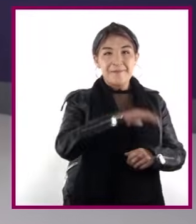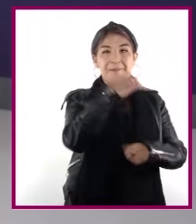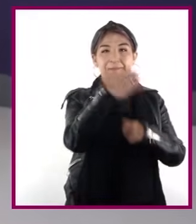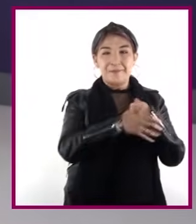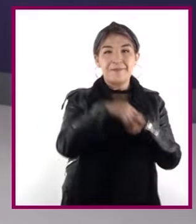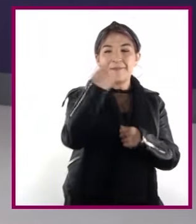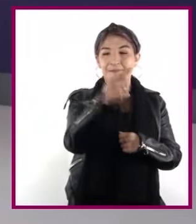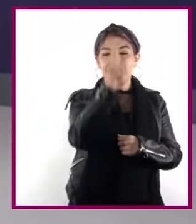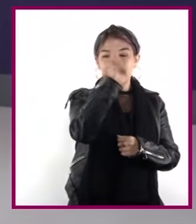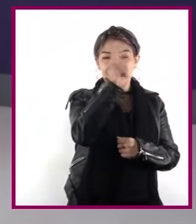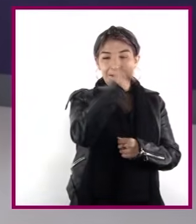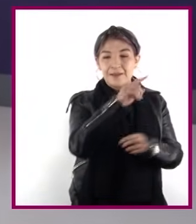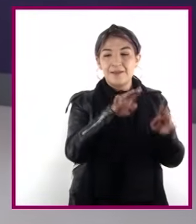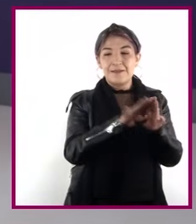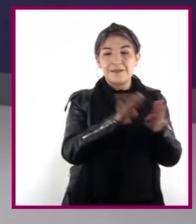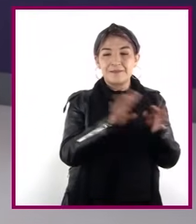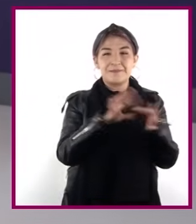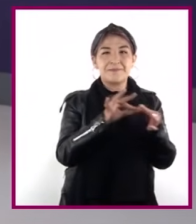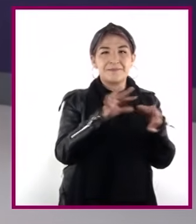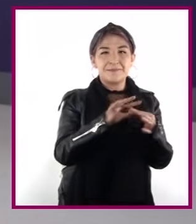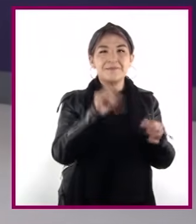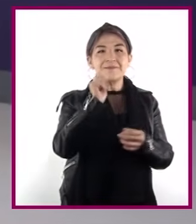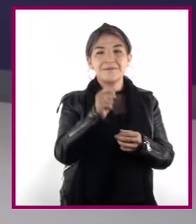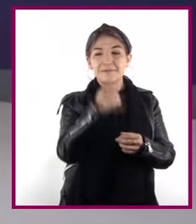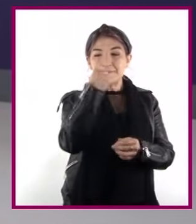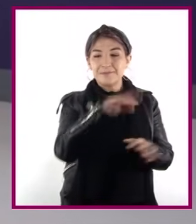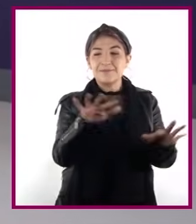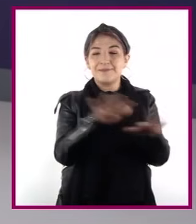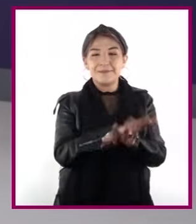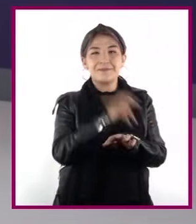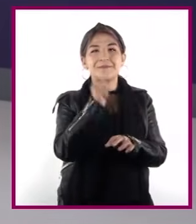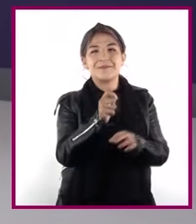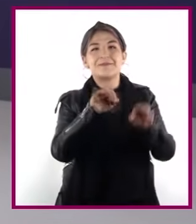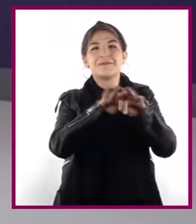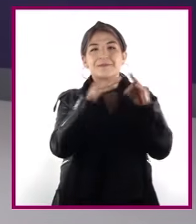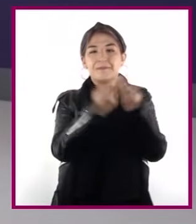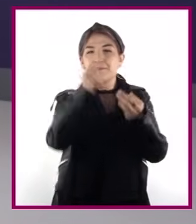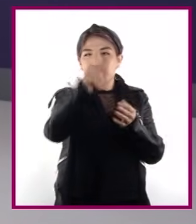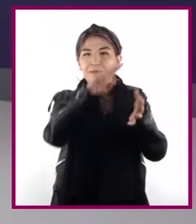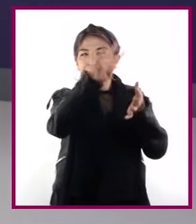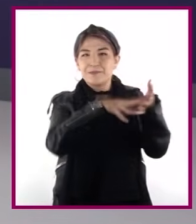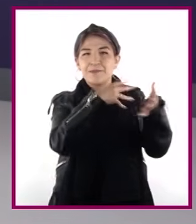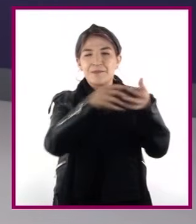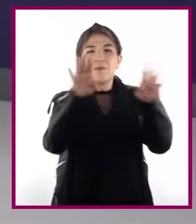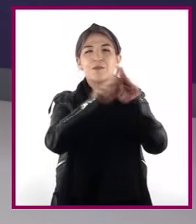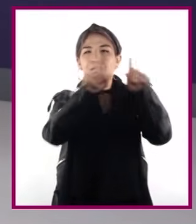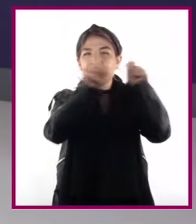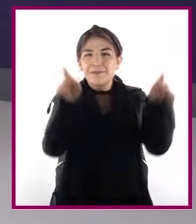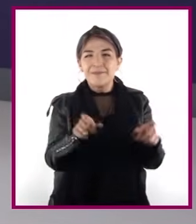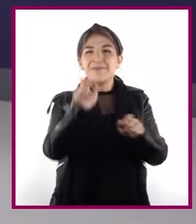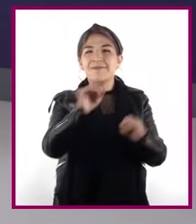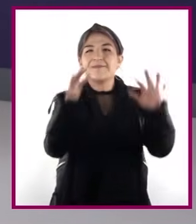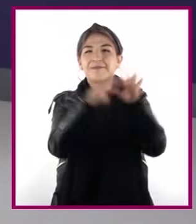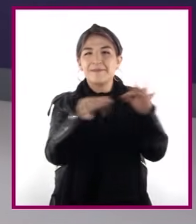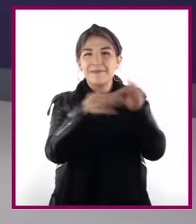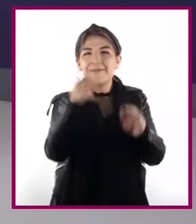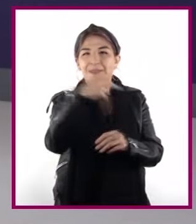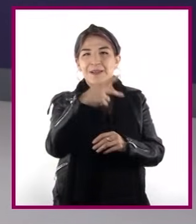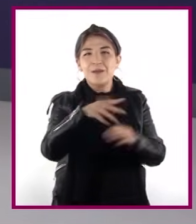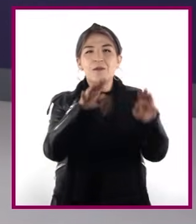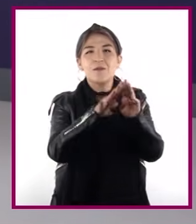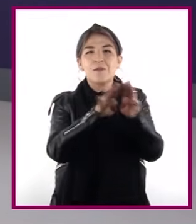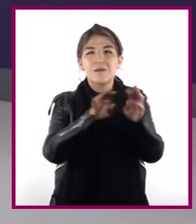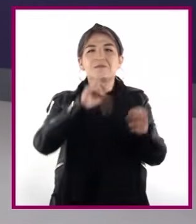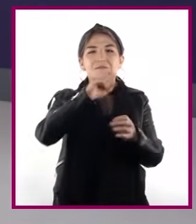que describan los estados de agregación y sus cambios mediante un esquema que considere la representación de las partículas